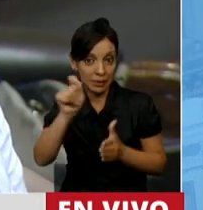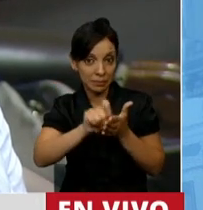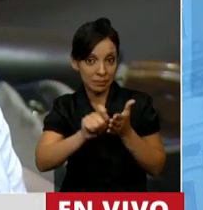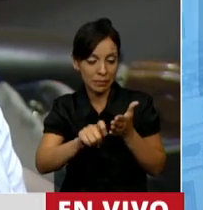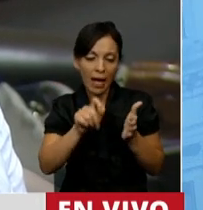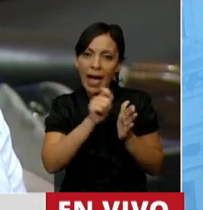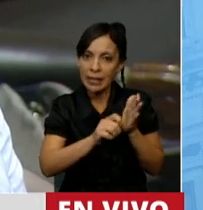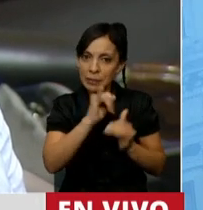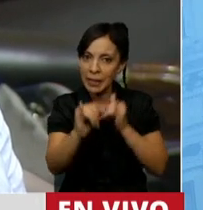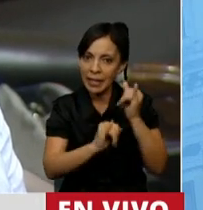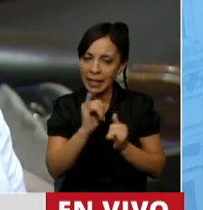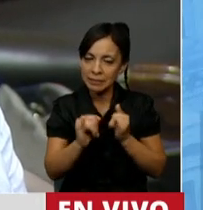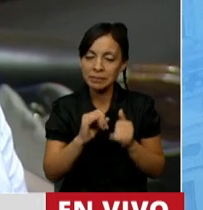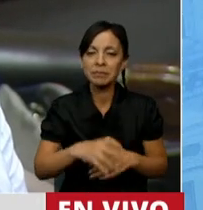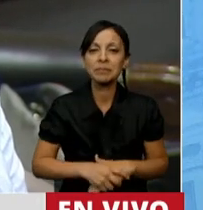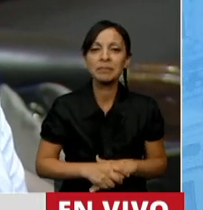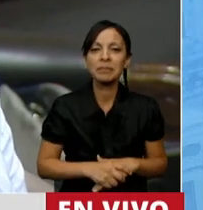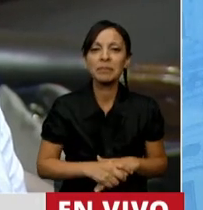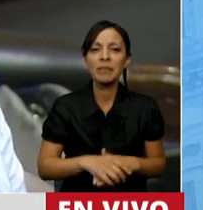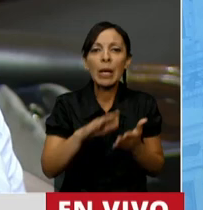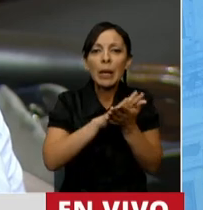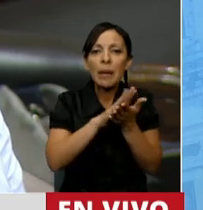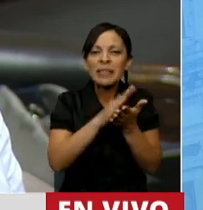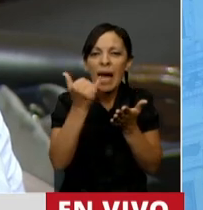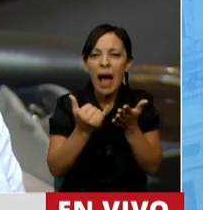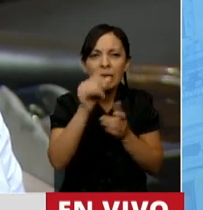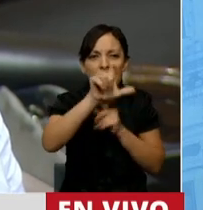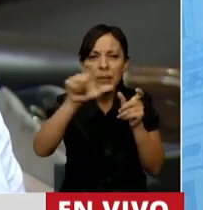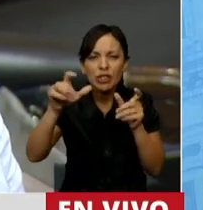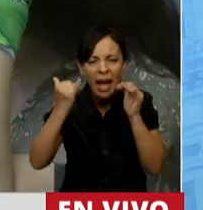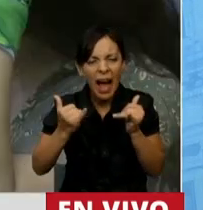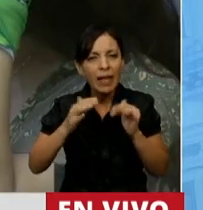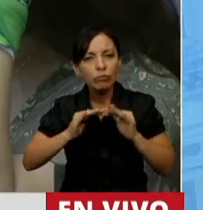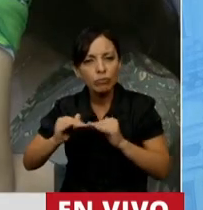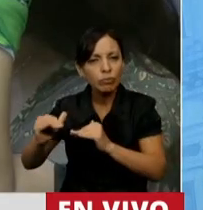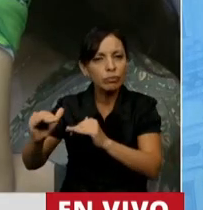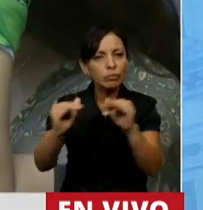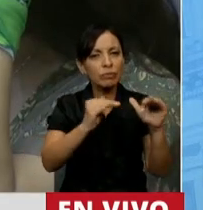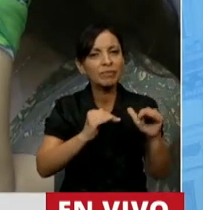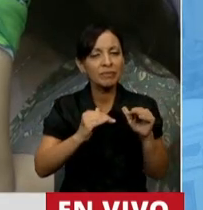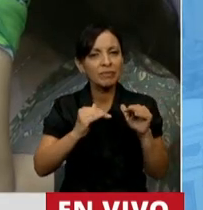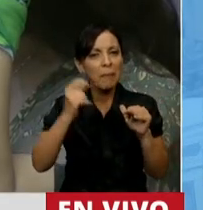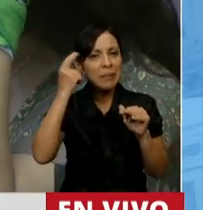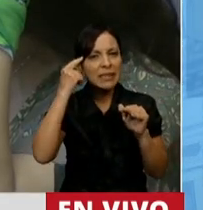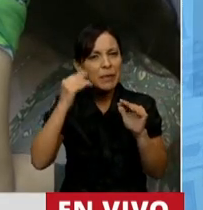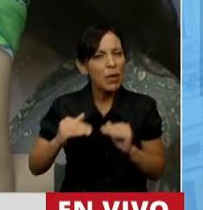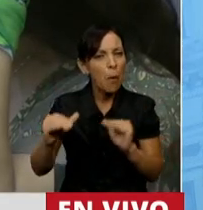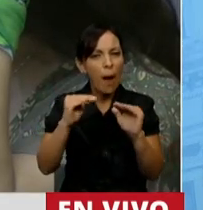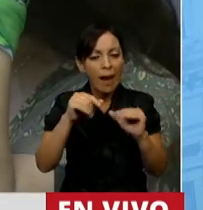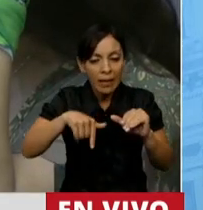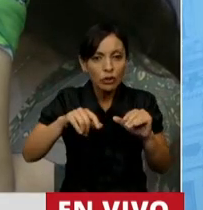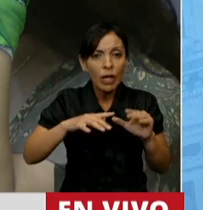una base que esté en todas las culturas humanas, que esté en todas las sociedades, que esté en todos los